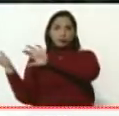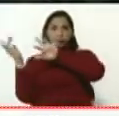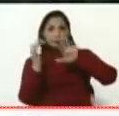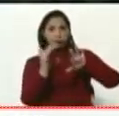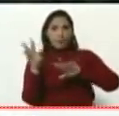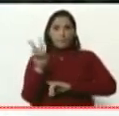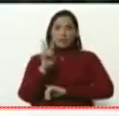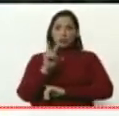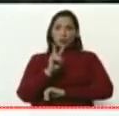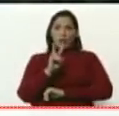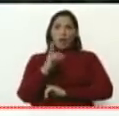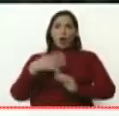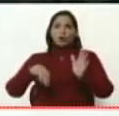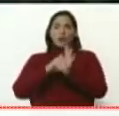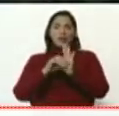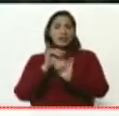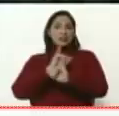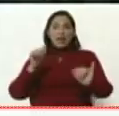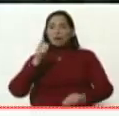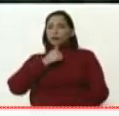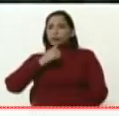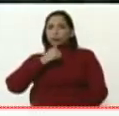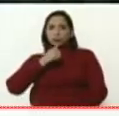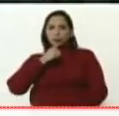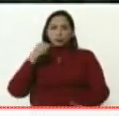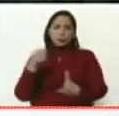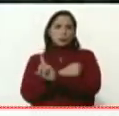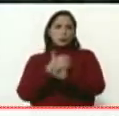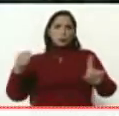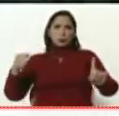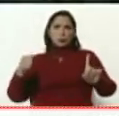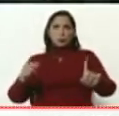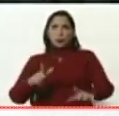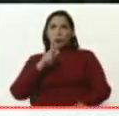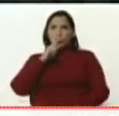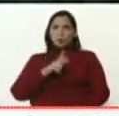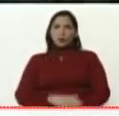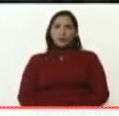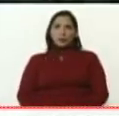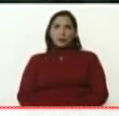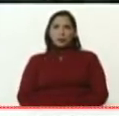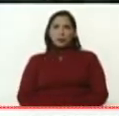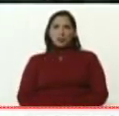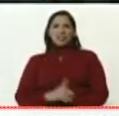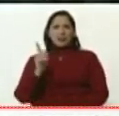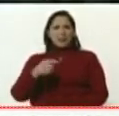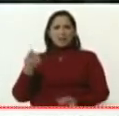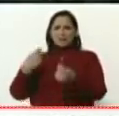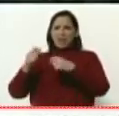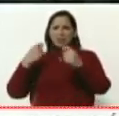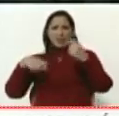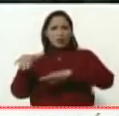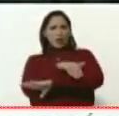porque ya no aguantaban más el maltrato, el vejamen, los tienen de buhoneros por las calles de